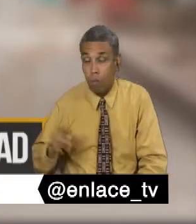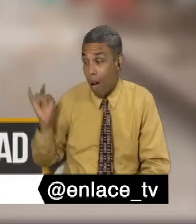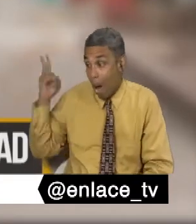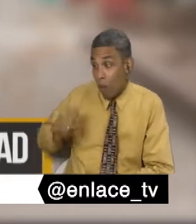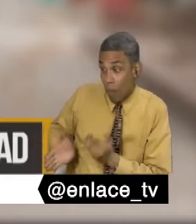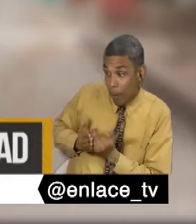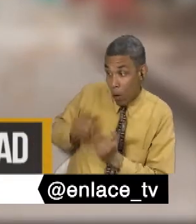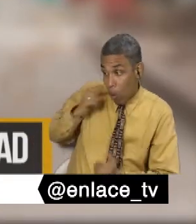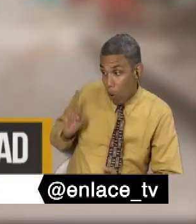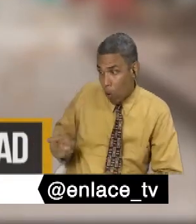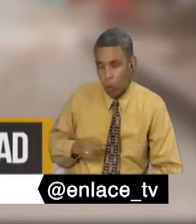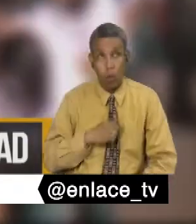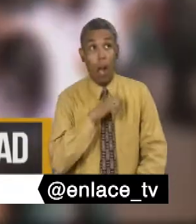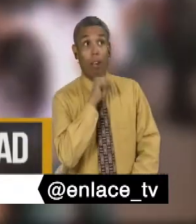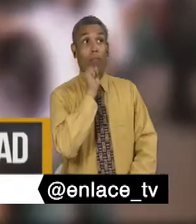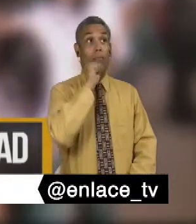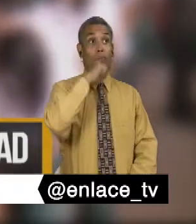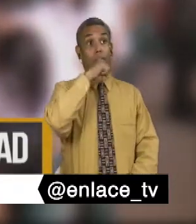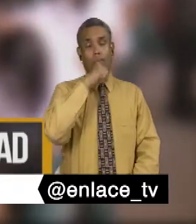colegios, en las esquinas, en los bares.